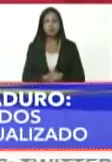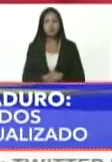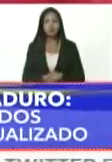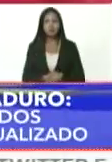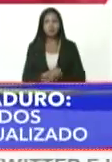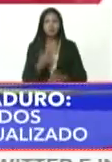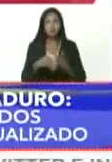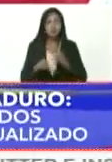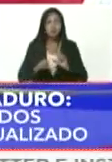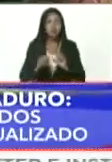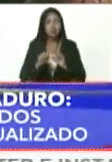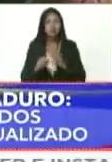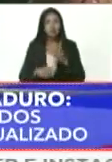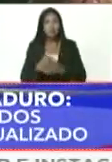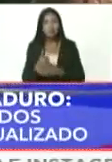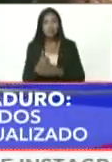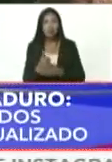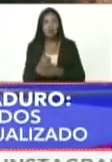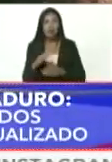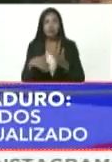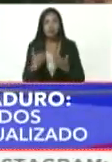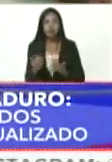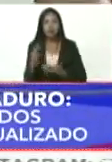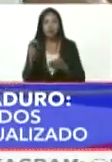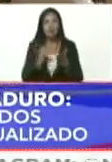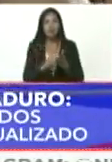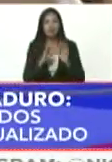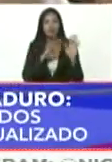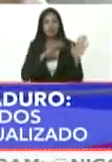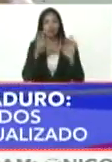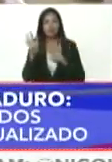Vamos a avanzar lo que queda del 2019.